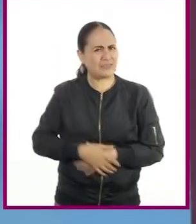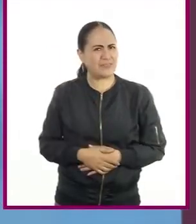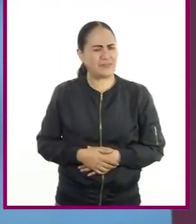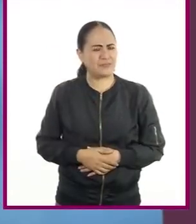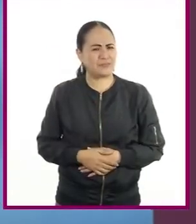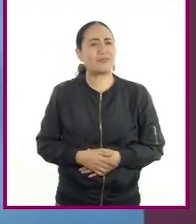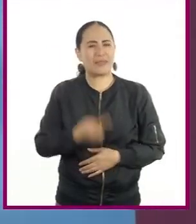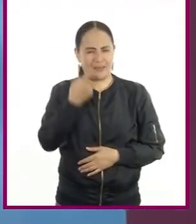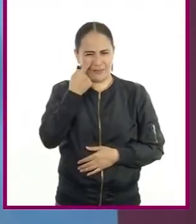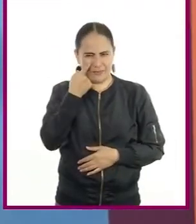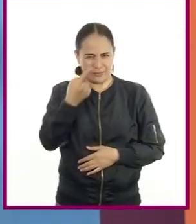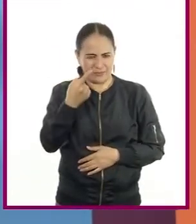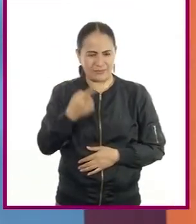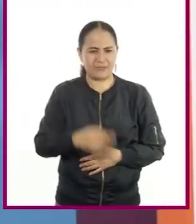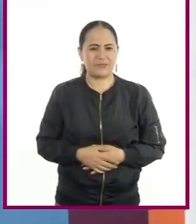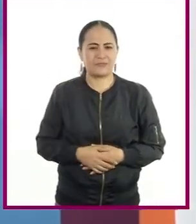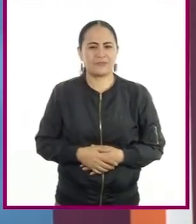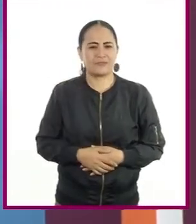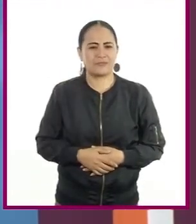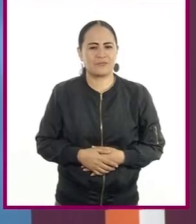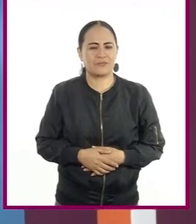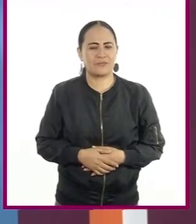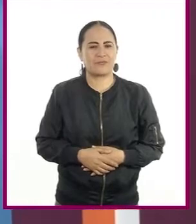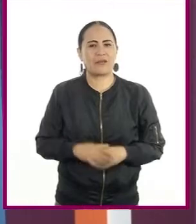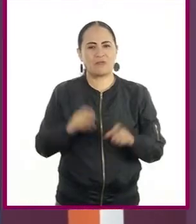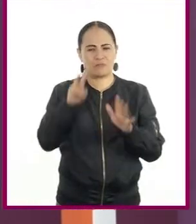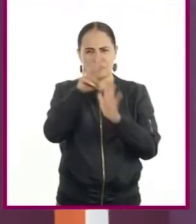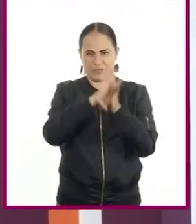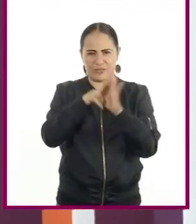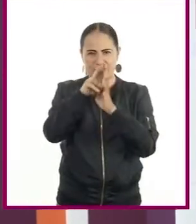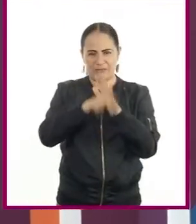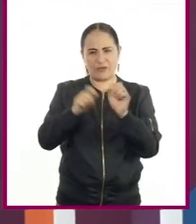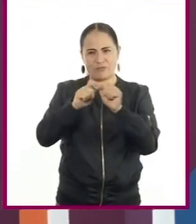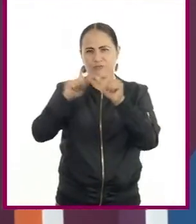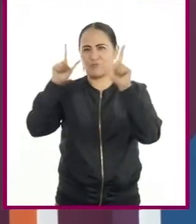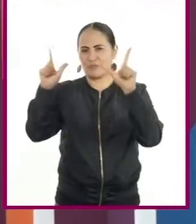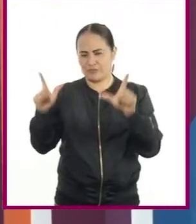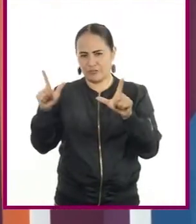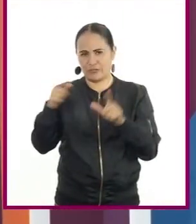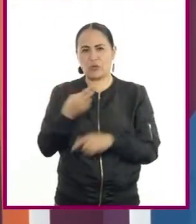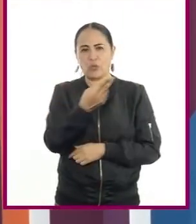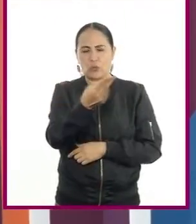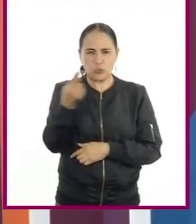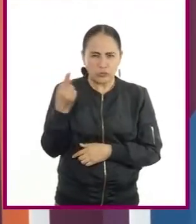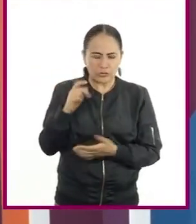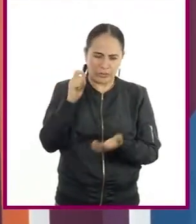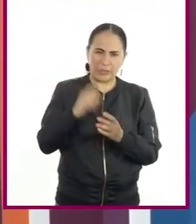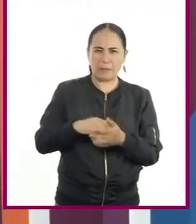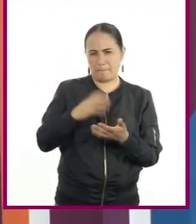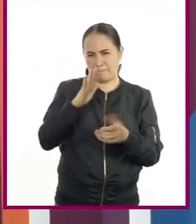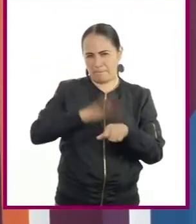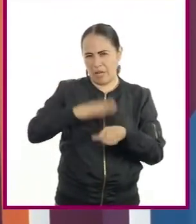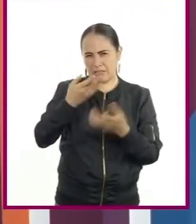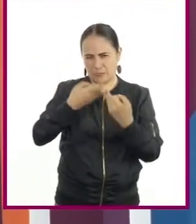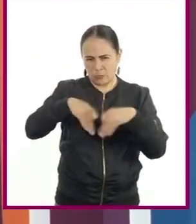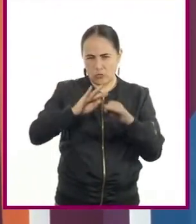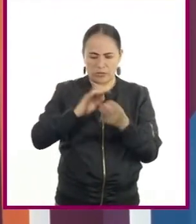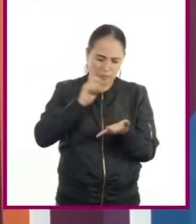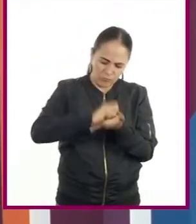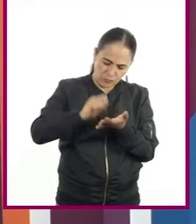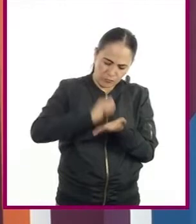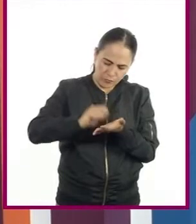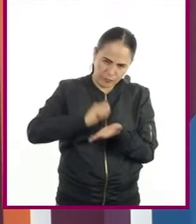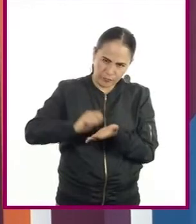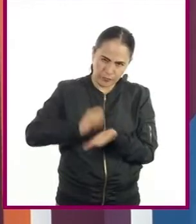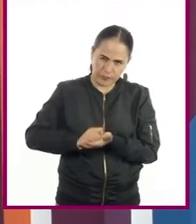Escuchemos qué nos dice al respecto la siguiente cápsula. Anoten los aspectos que les parezcan más relevantes para comprender